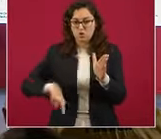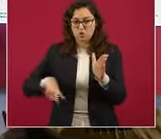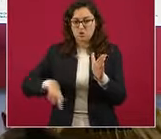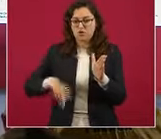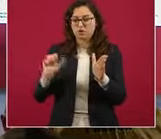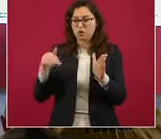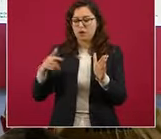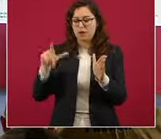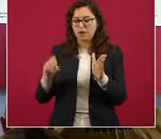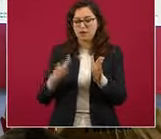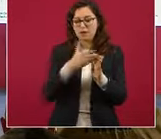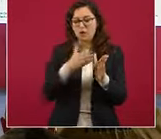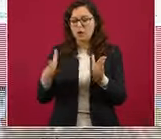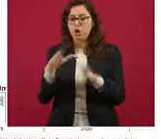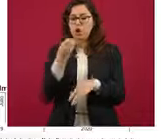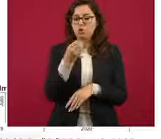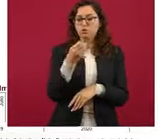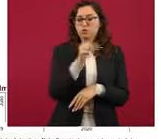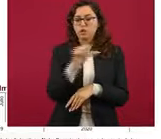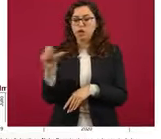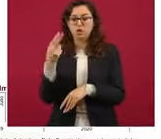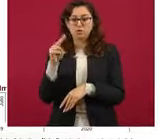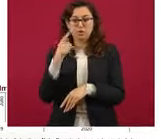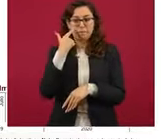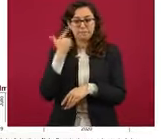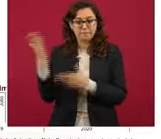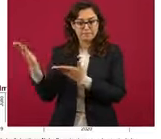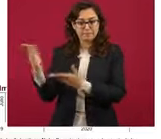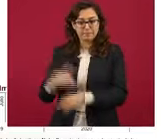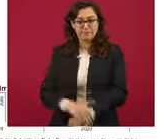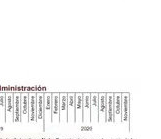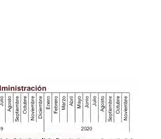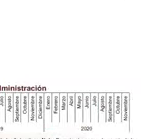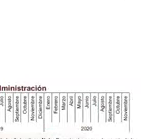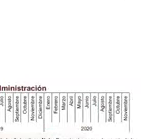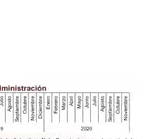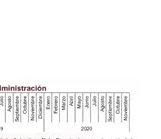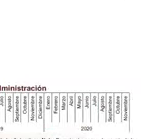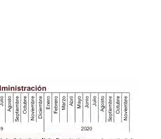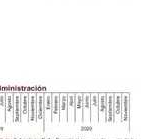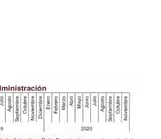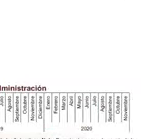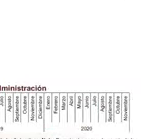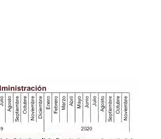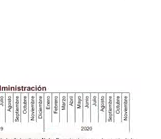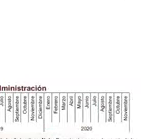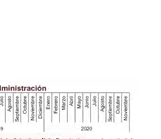número de homicidios dolosos en el país. Siguiente.